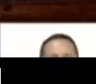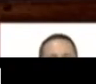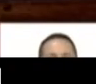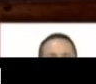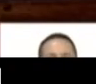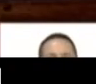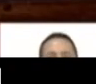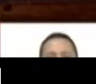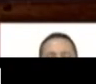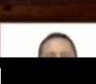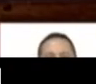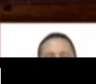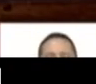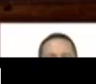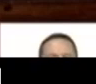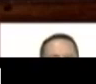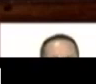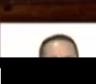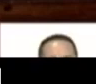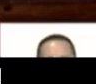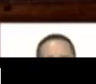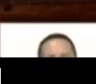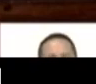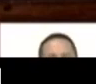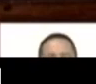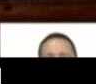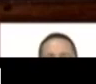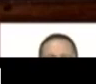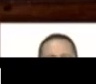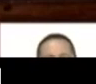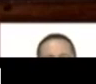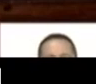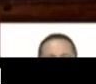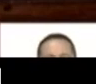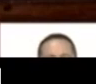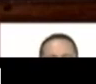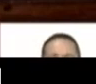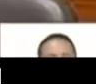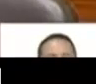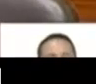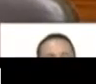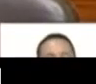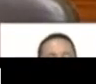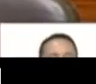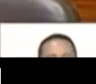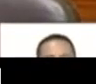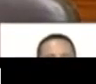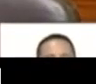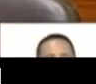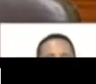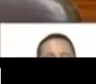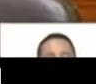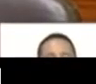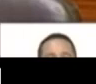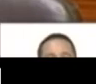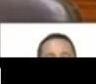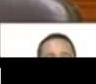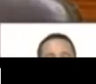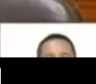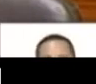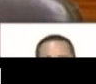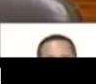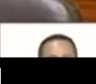desempleados, en fin, algunos puntos que el Ejecutivo observó, digamos, con mucha vemencia y pasar esto